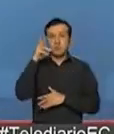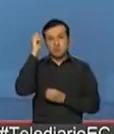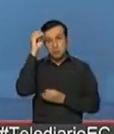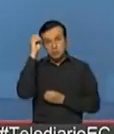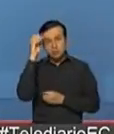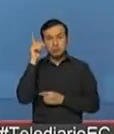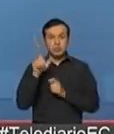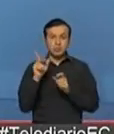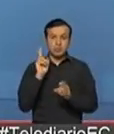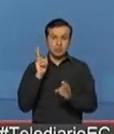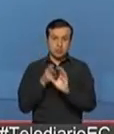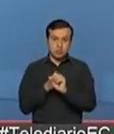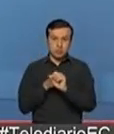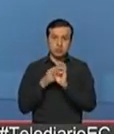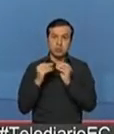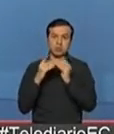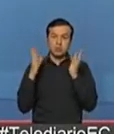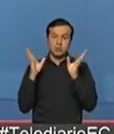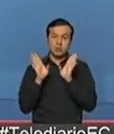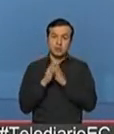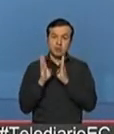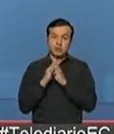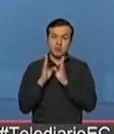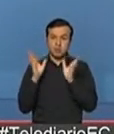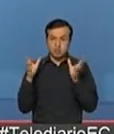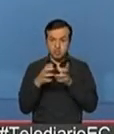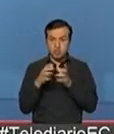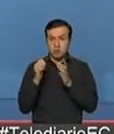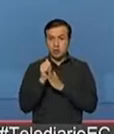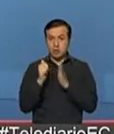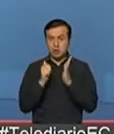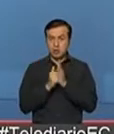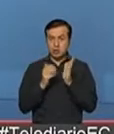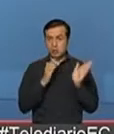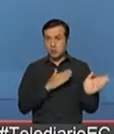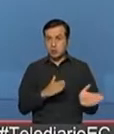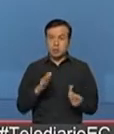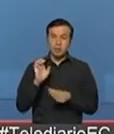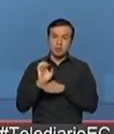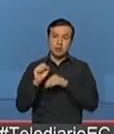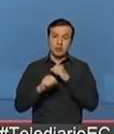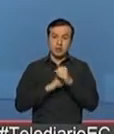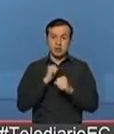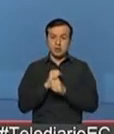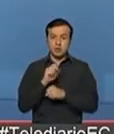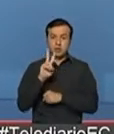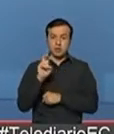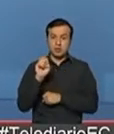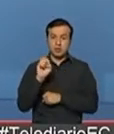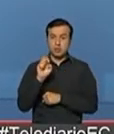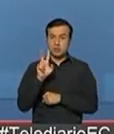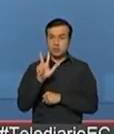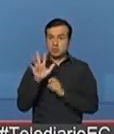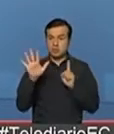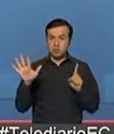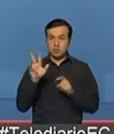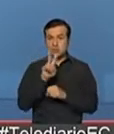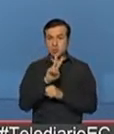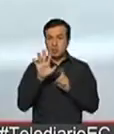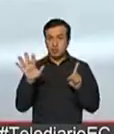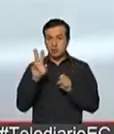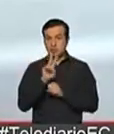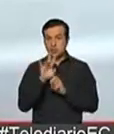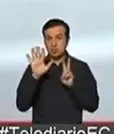conferencistas, los participantes de este evento de construcción de la Agenda de Hábitat Sostenible Ecuador 2036, este 26 y 27 de noviembre?